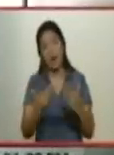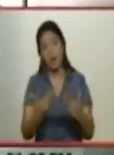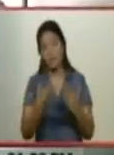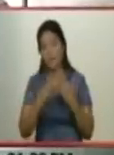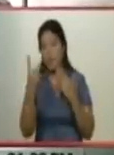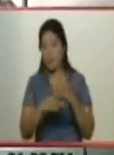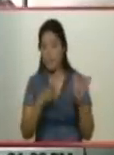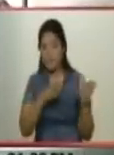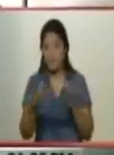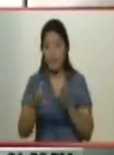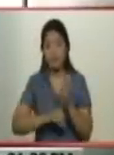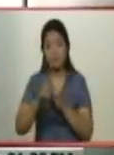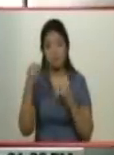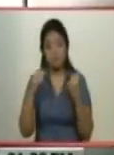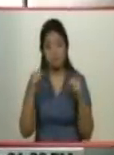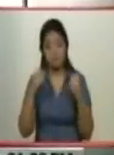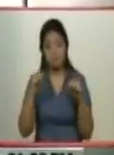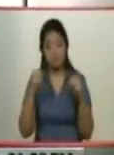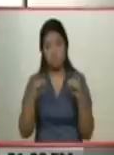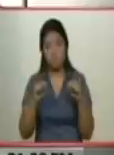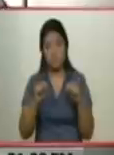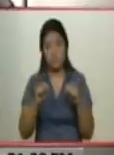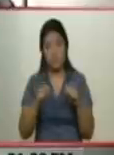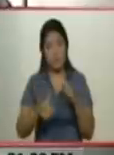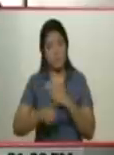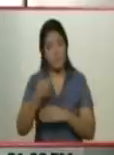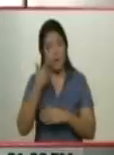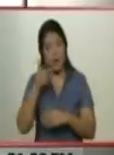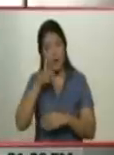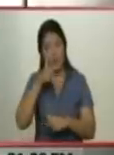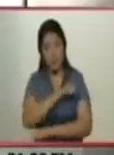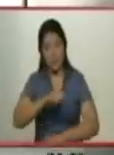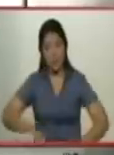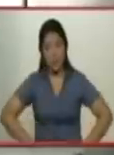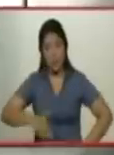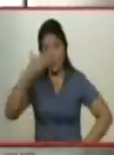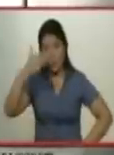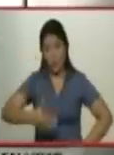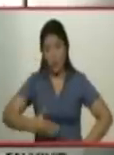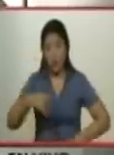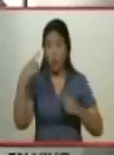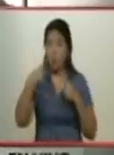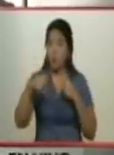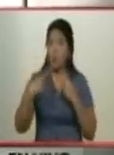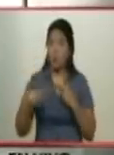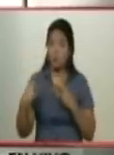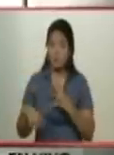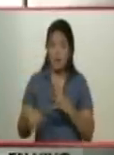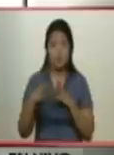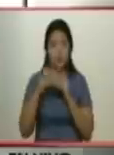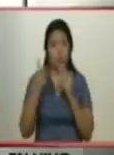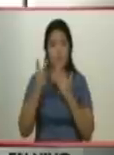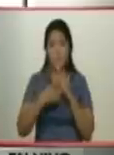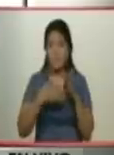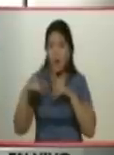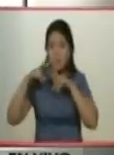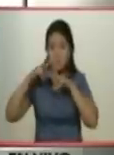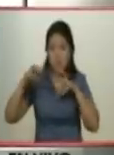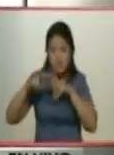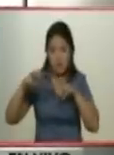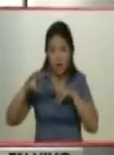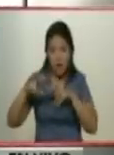actividad que vienen desarrollando en su mayor componente de la guardia nacional con elementos de inteligencia criminal de investigación